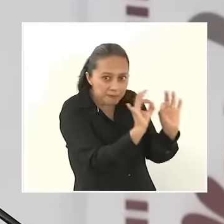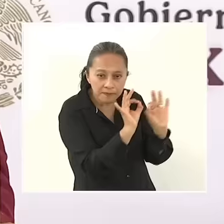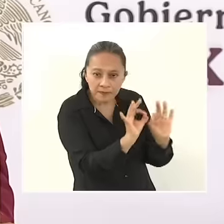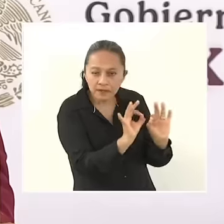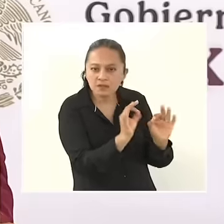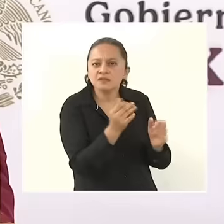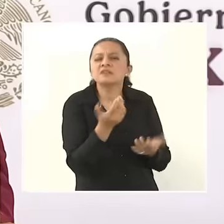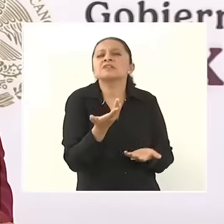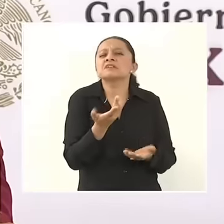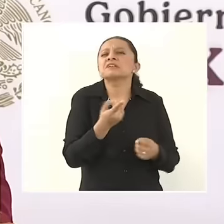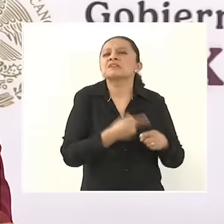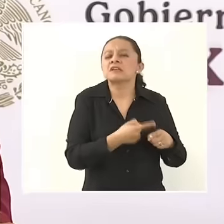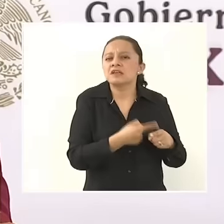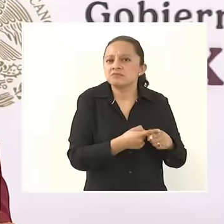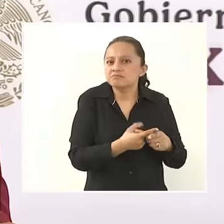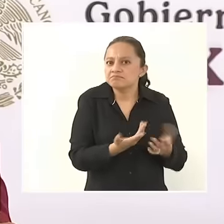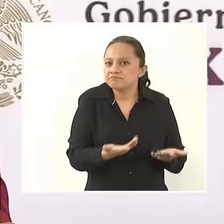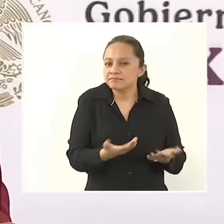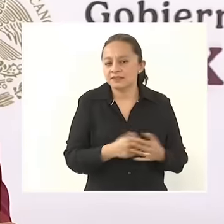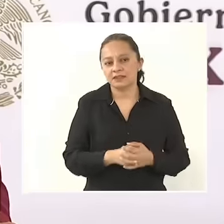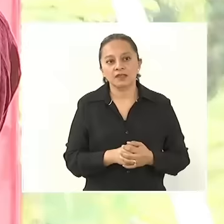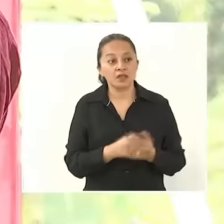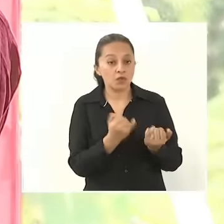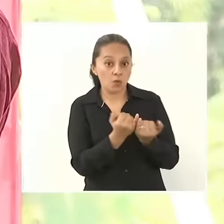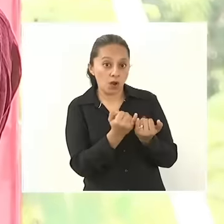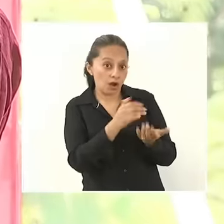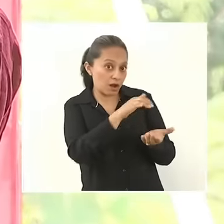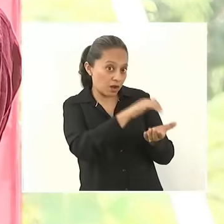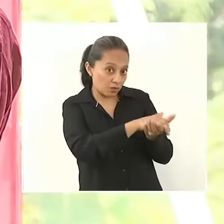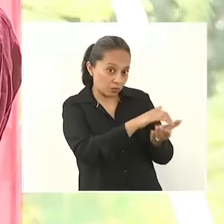¿Quiénes somos las que cuidamos hasta los maridos?